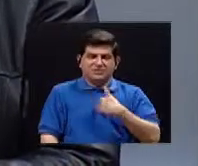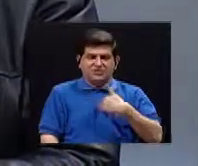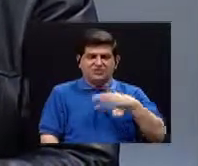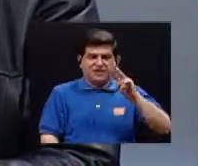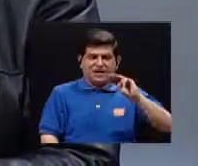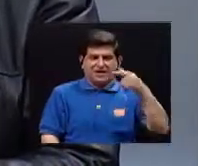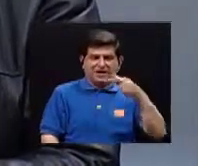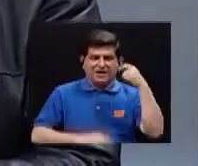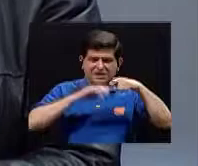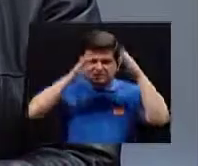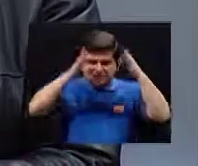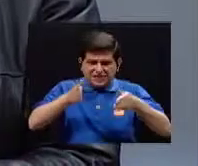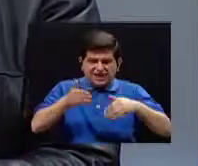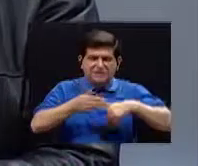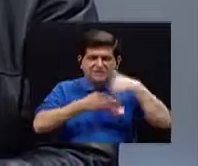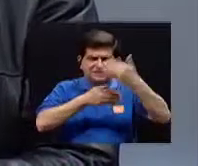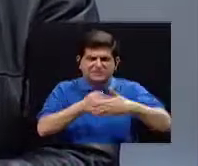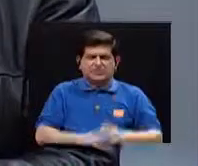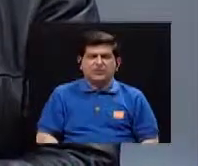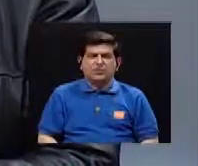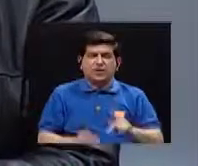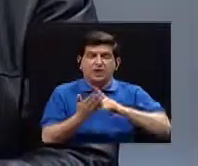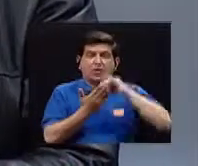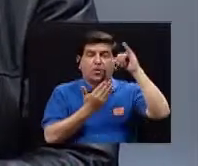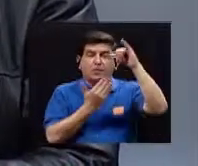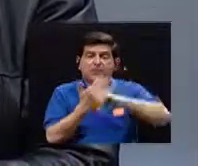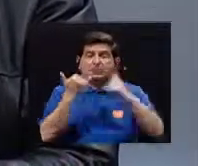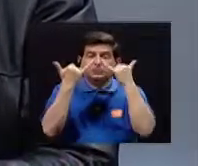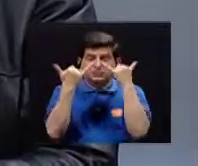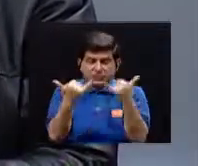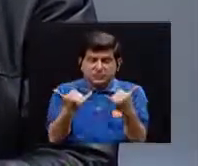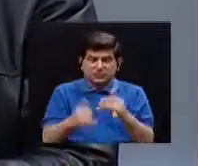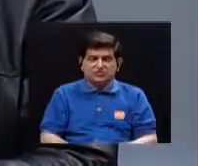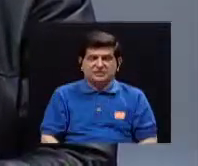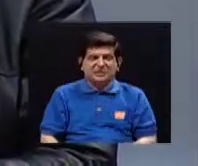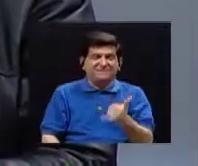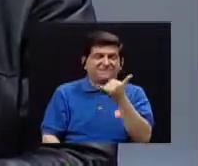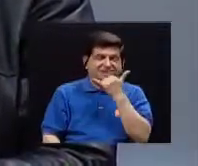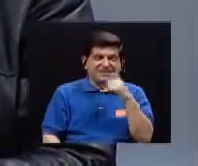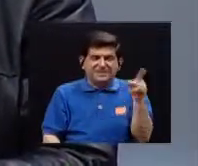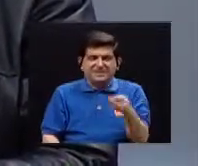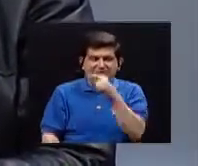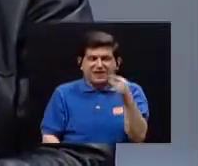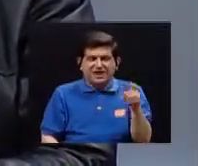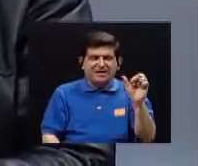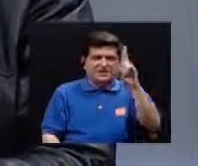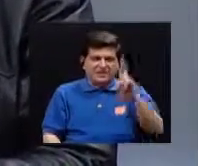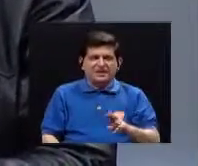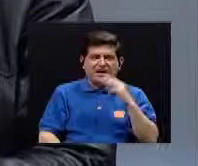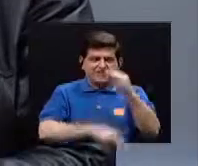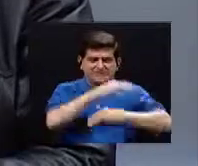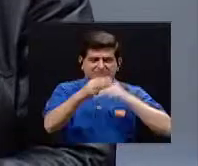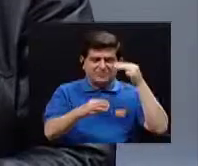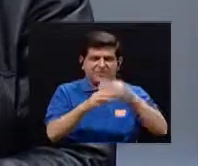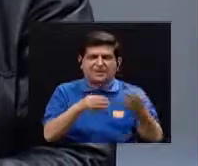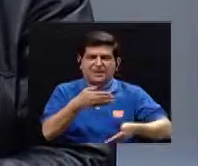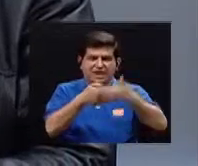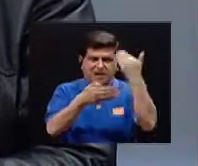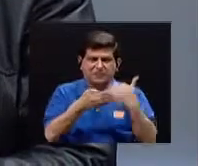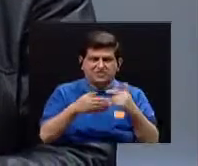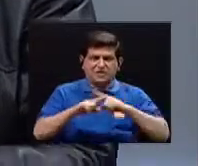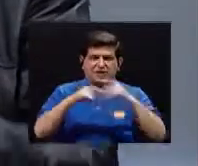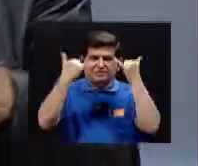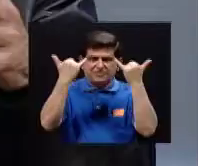cineasta y luego empieza a aprender el proyecto ya que fallido con la eliminación de costa rica en el mundial anterior